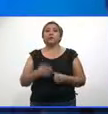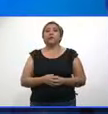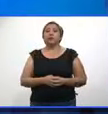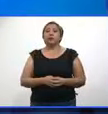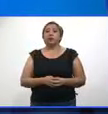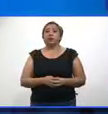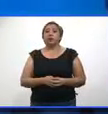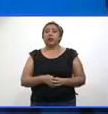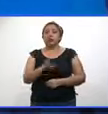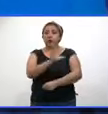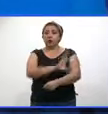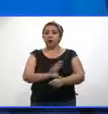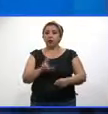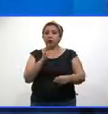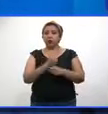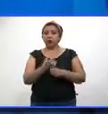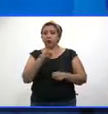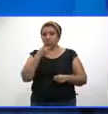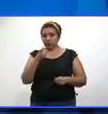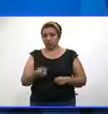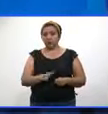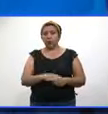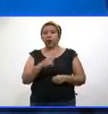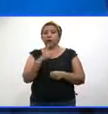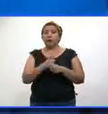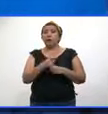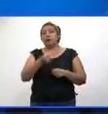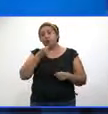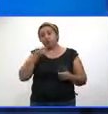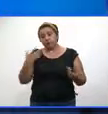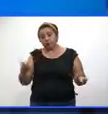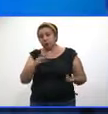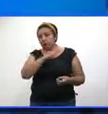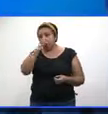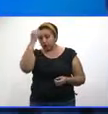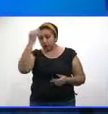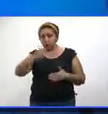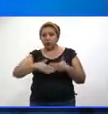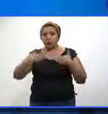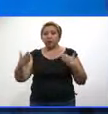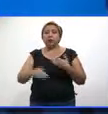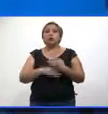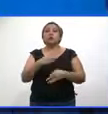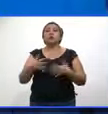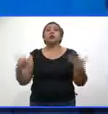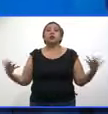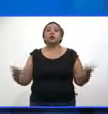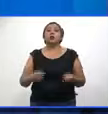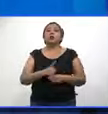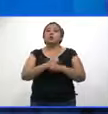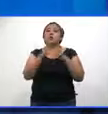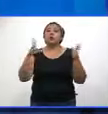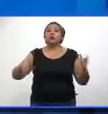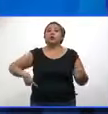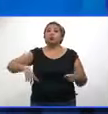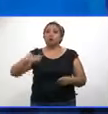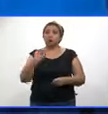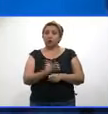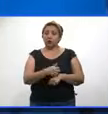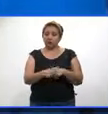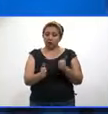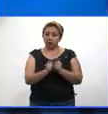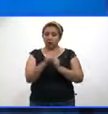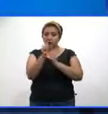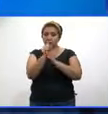Adolescentes, la Coordinación Estatal del Pacto por la Primera Infancia reconoció los avances y acciones que ha promovido el gobierno estatal a través